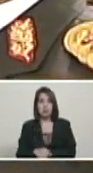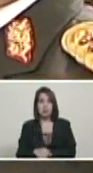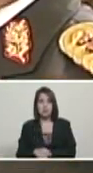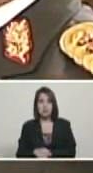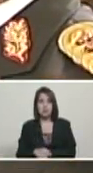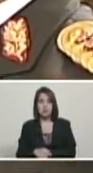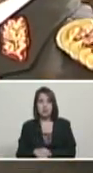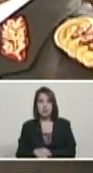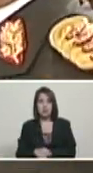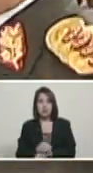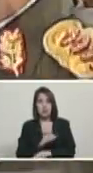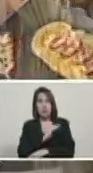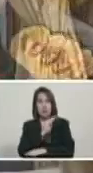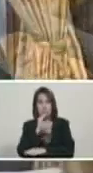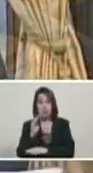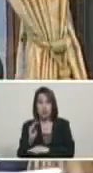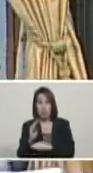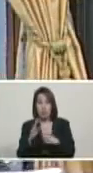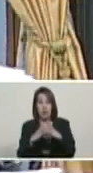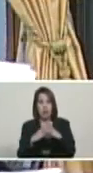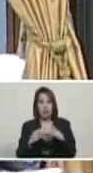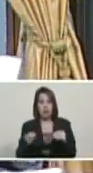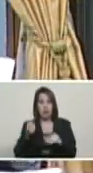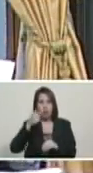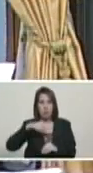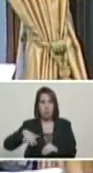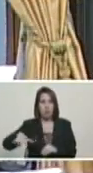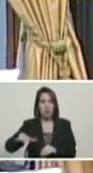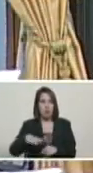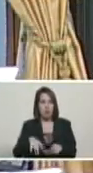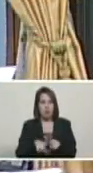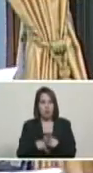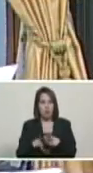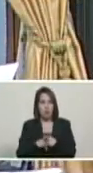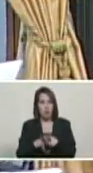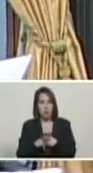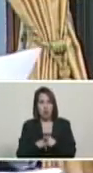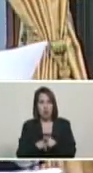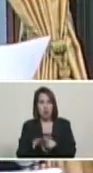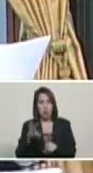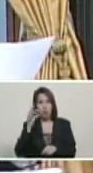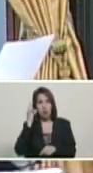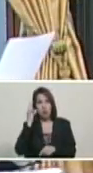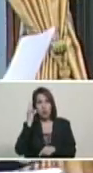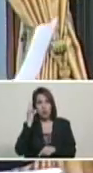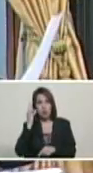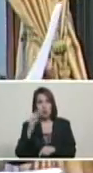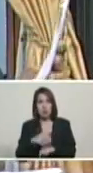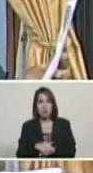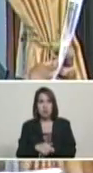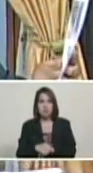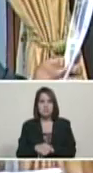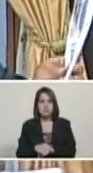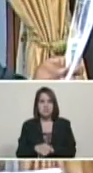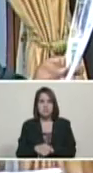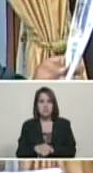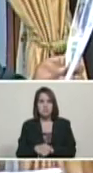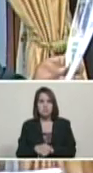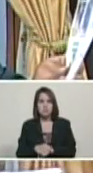Y la protección para todo nuestro pueblo, igualmente a las mujeres, compatriotas, queridas